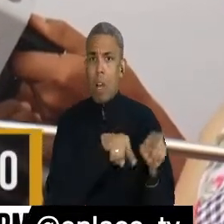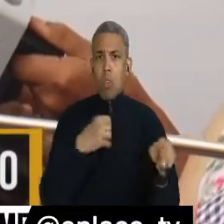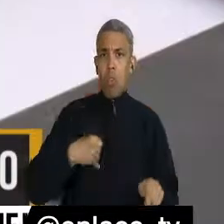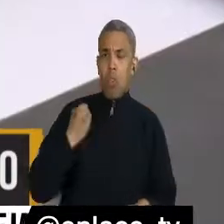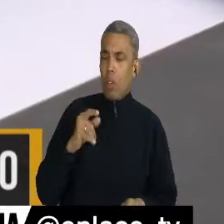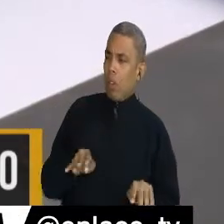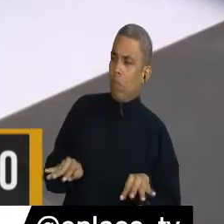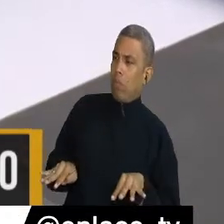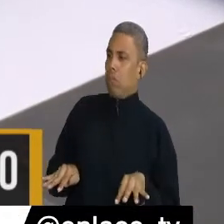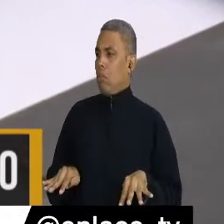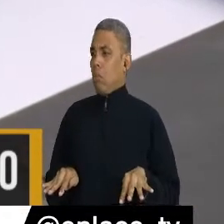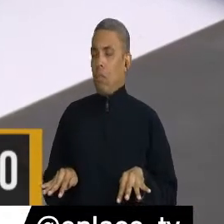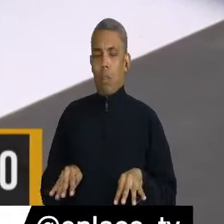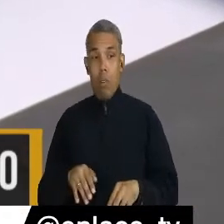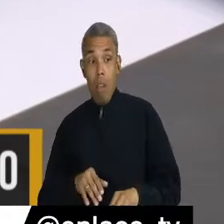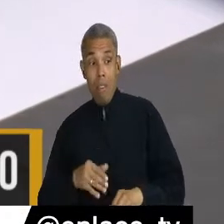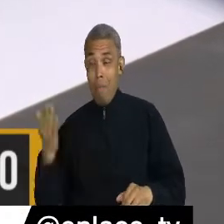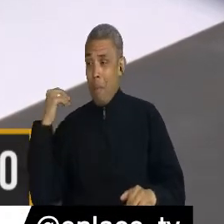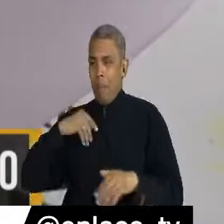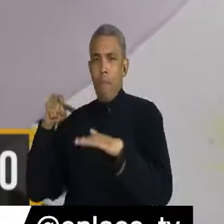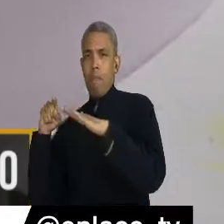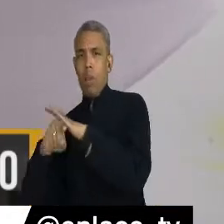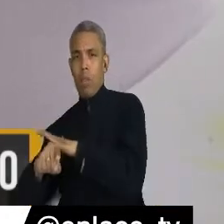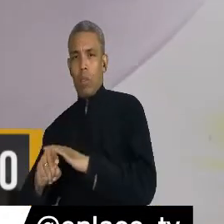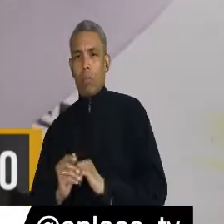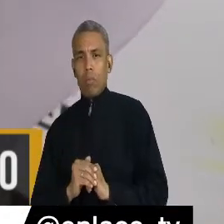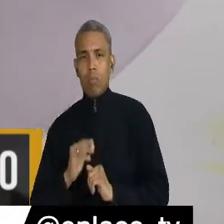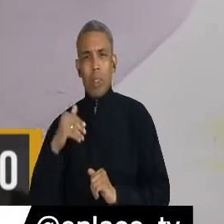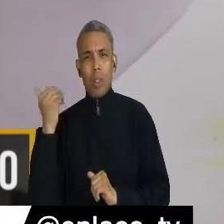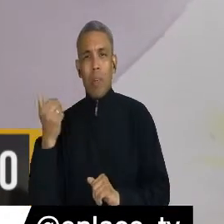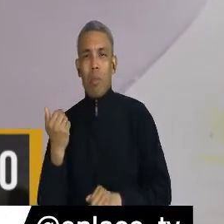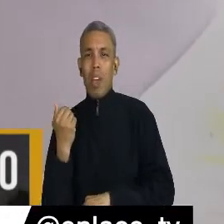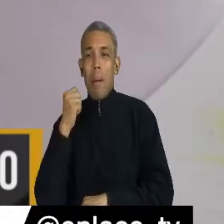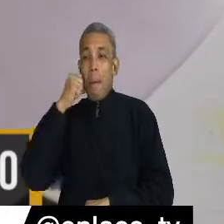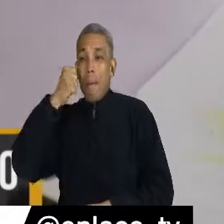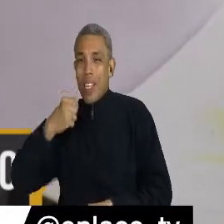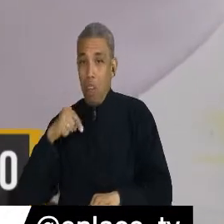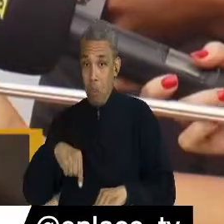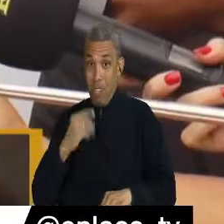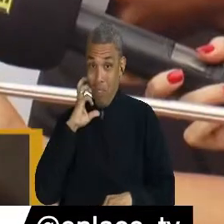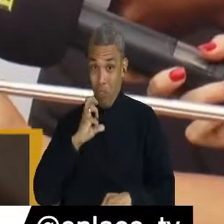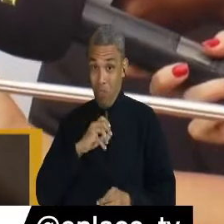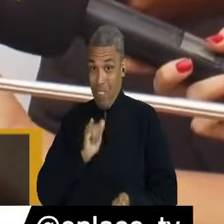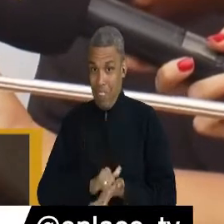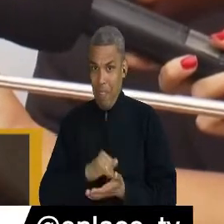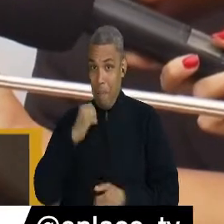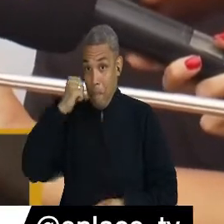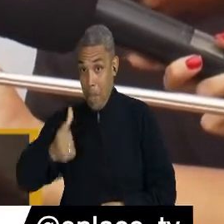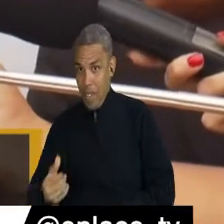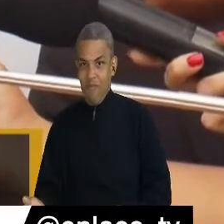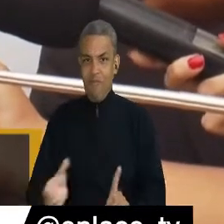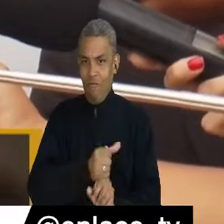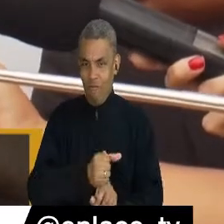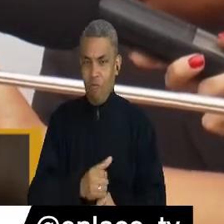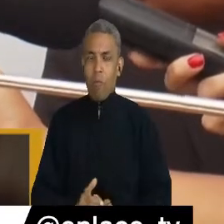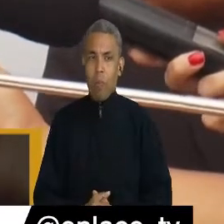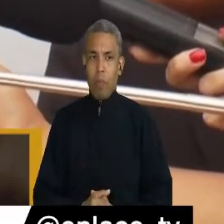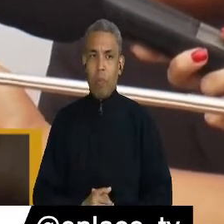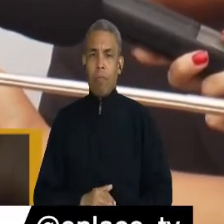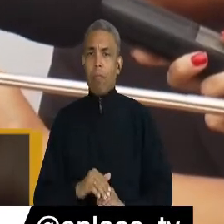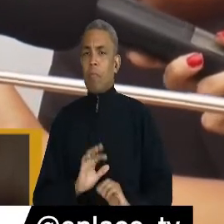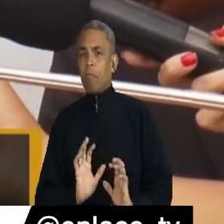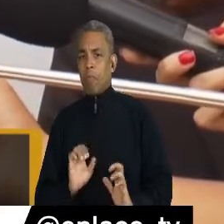techo. El sonido fue recuperado 24 horas después por uniformados de la SIJÍN. Llegan hasta este sitio a altas horas de la noche, y pues